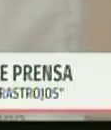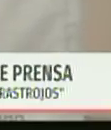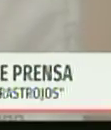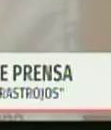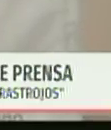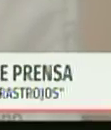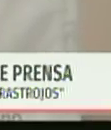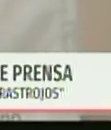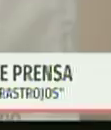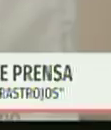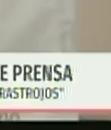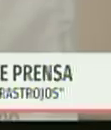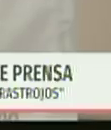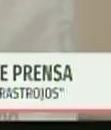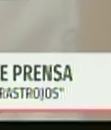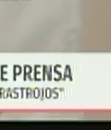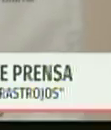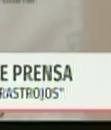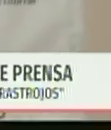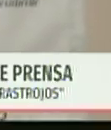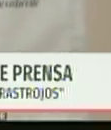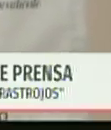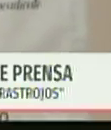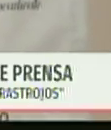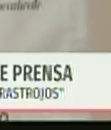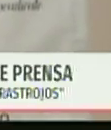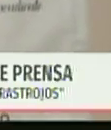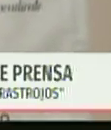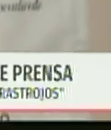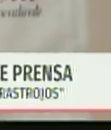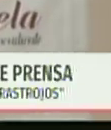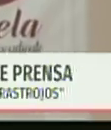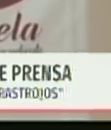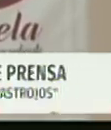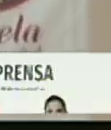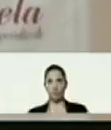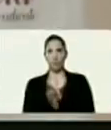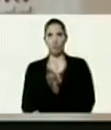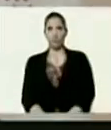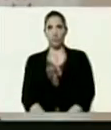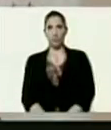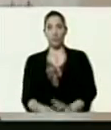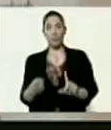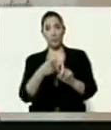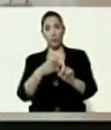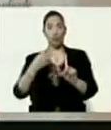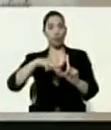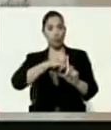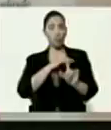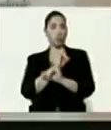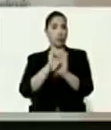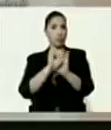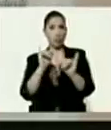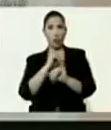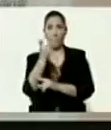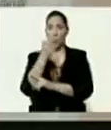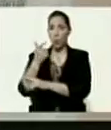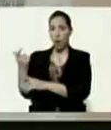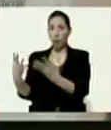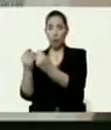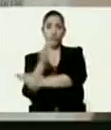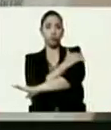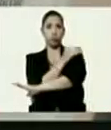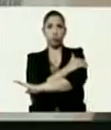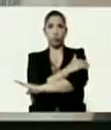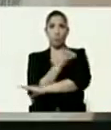Sí, en primer lugar nosotros ya estamos buscando rutas con la oposición venezolana